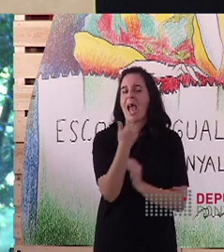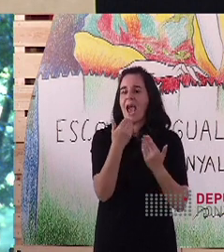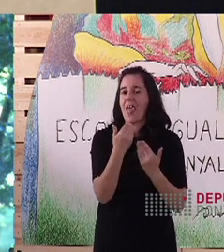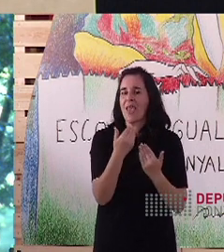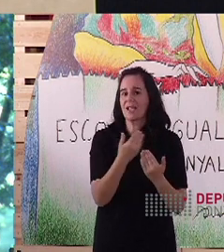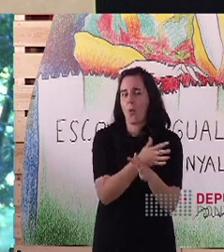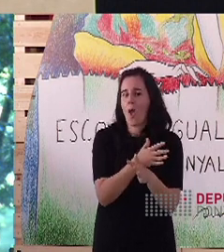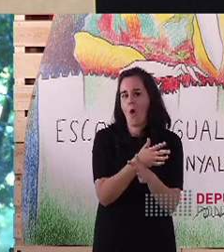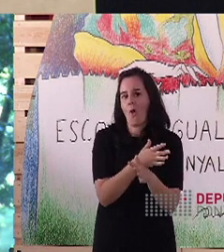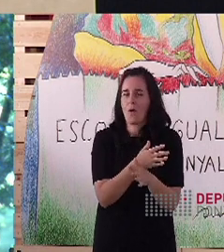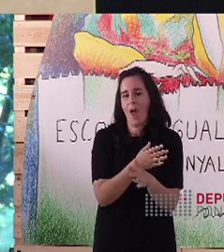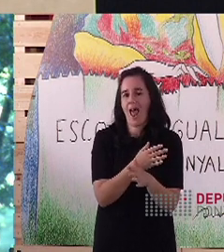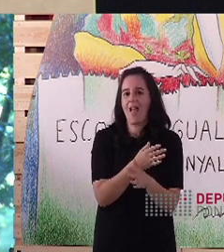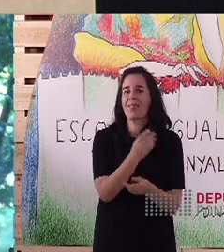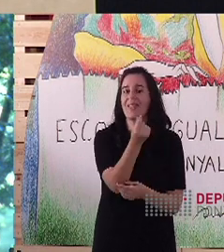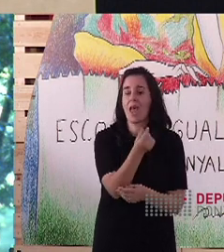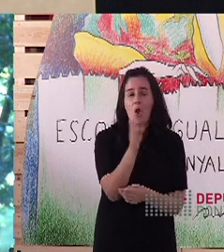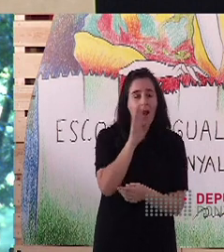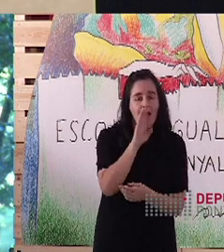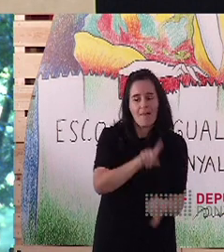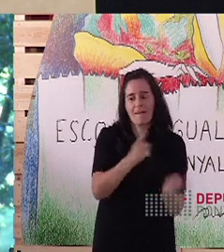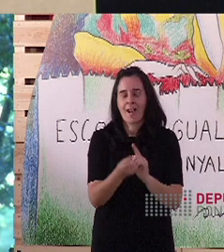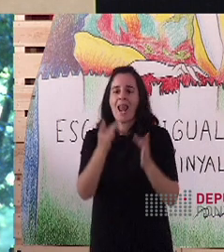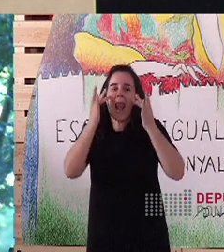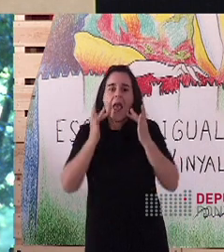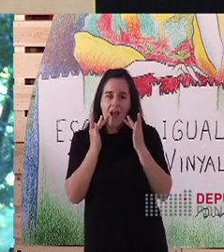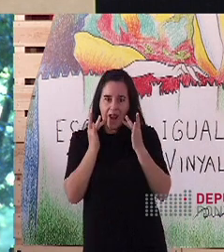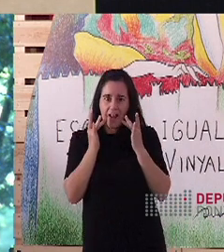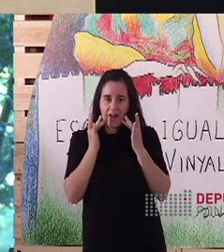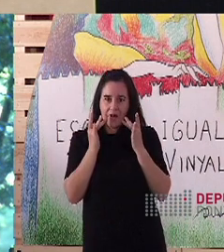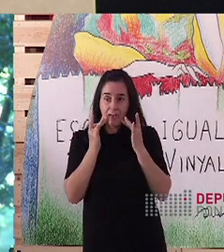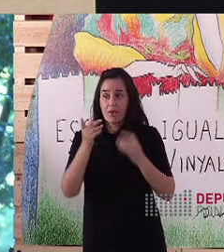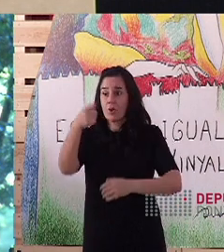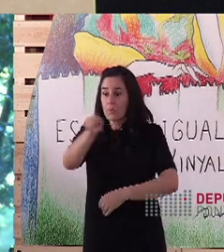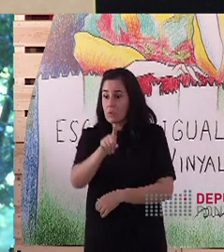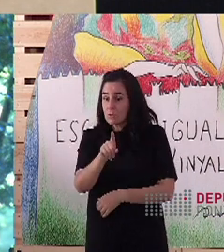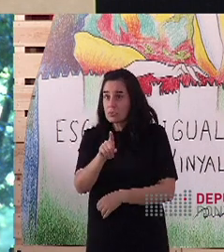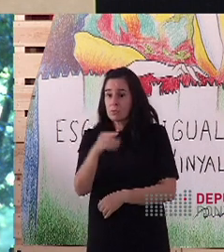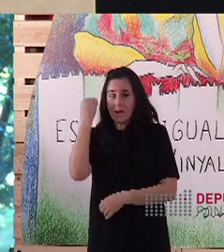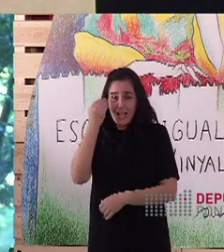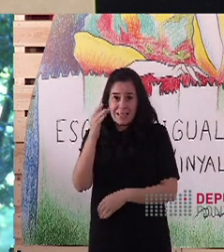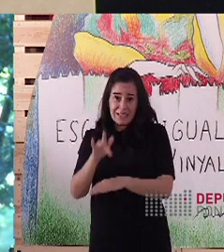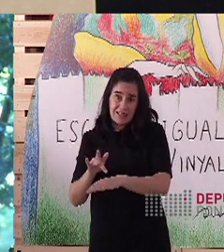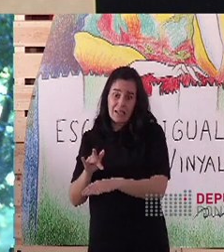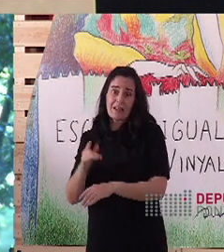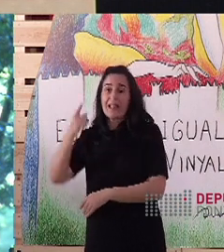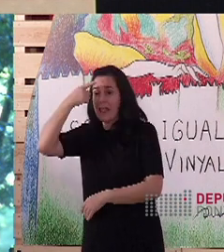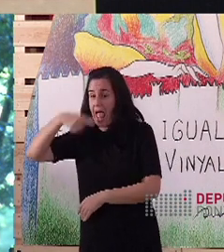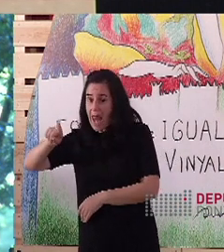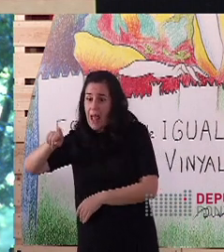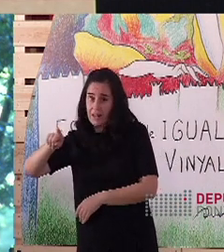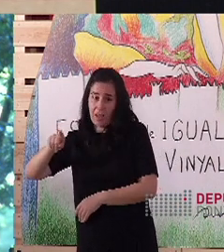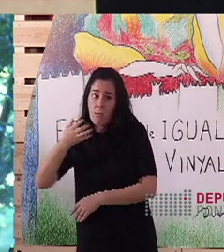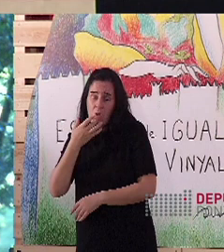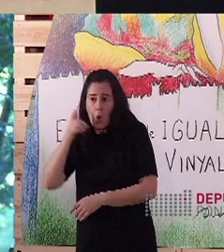qué es esto y que no está tan lejos, porque nada de lo que pasa en Tailandia está lejos para nuestro